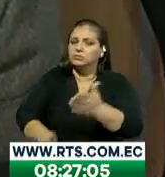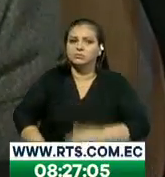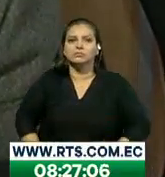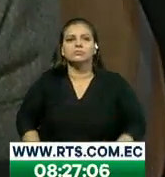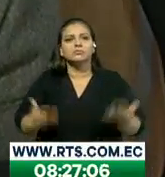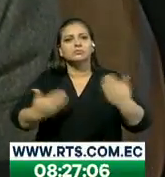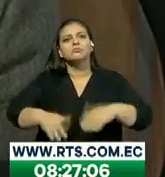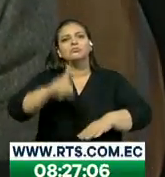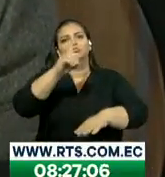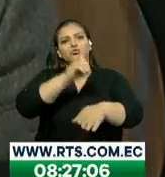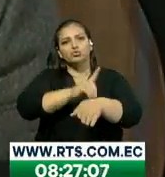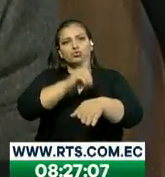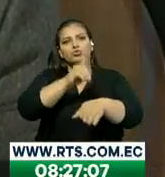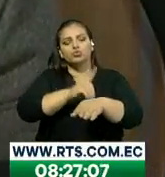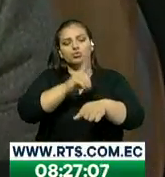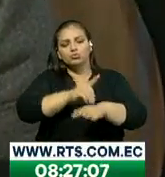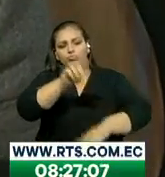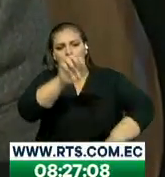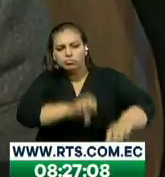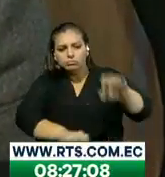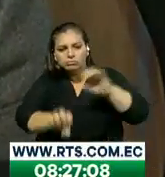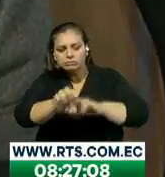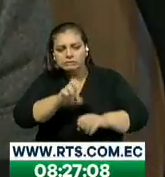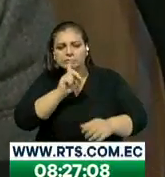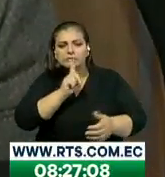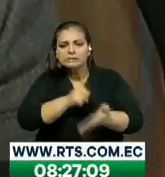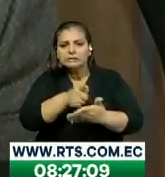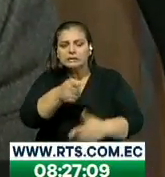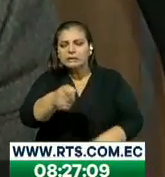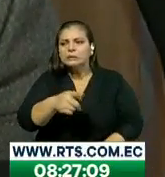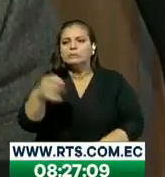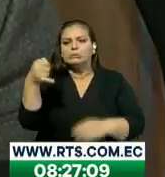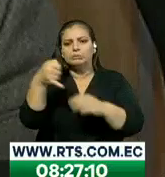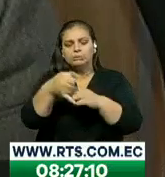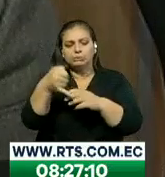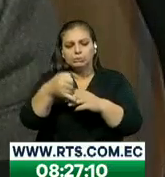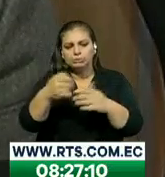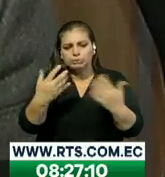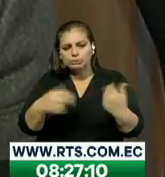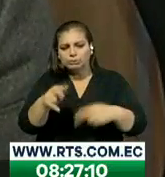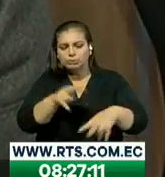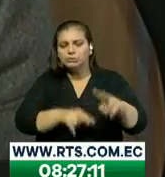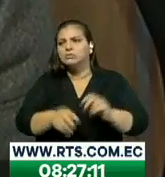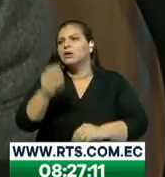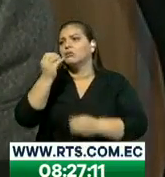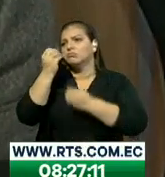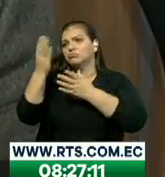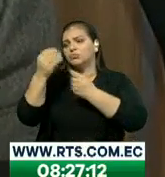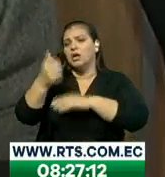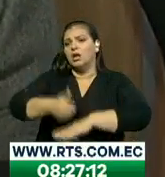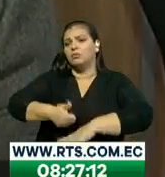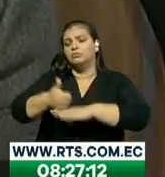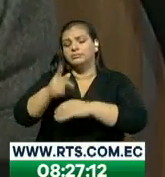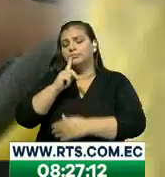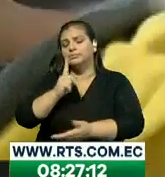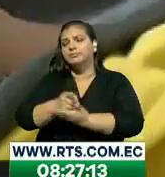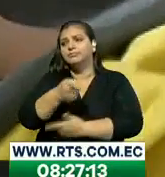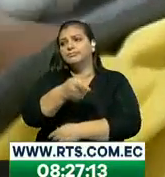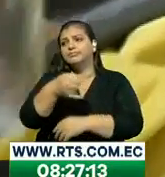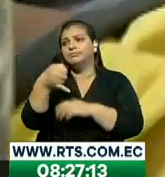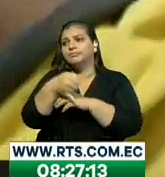indica efectivamente que la ciudadana fue objeto de un delito sexual y motivo por el cual la fiscalía inmediatamente iniciará las acciones